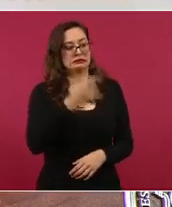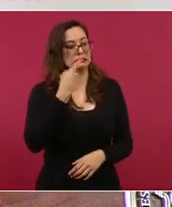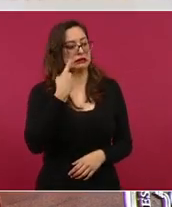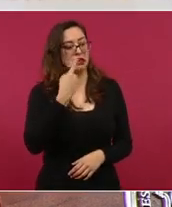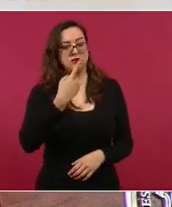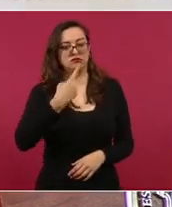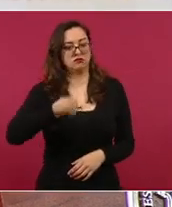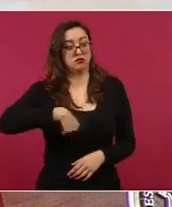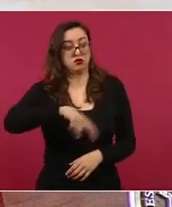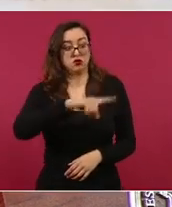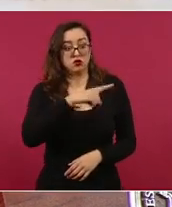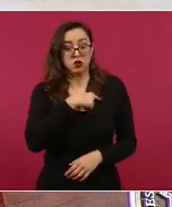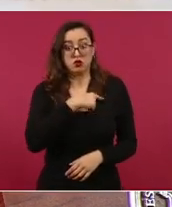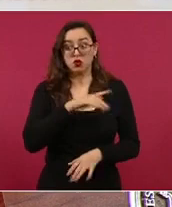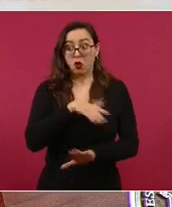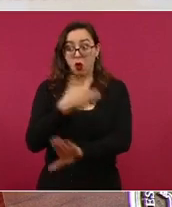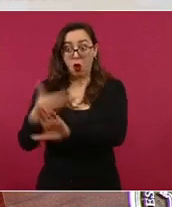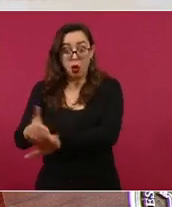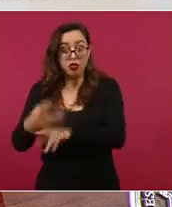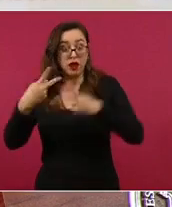reprimir.